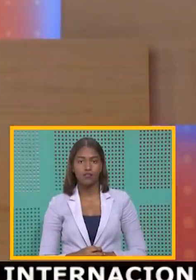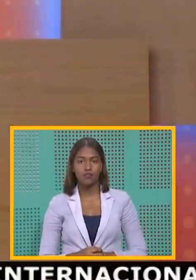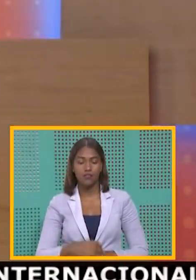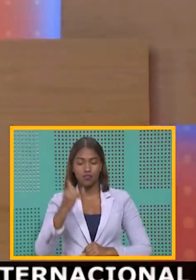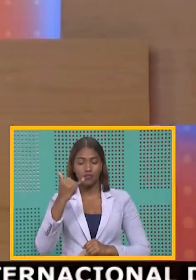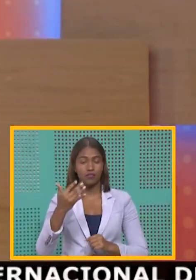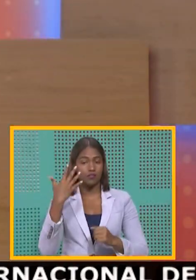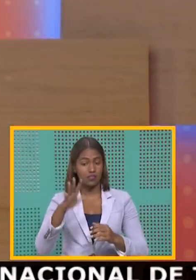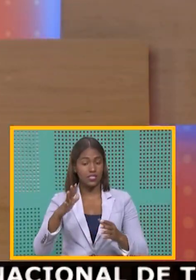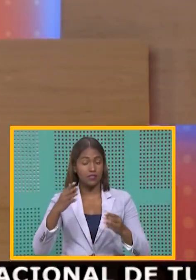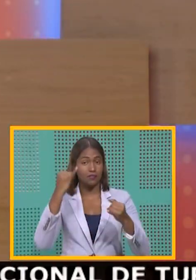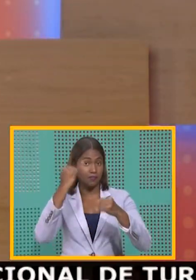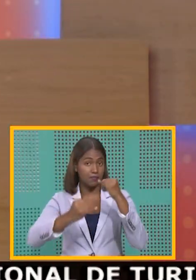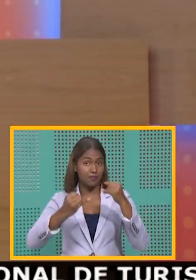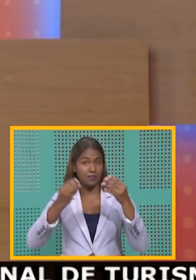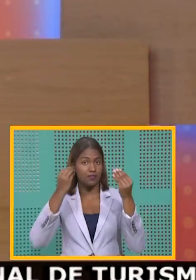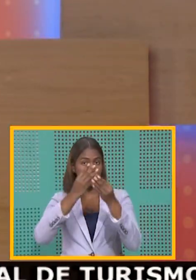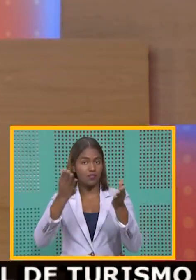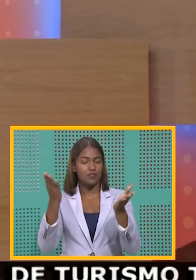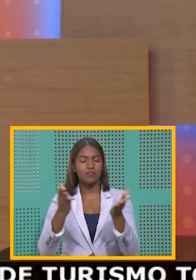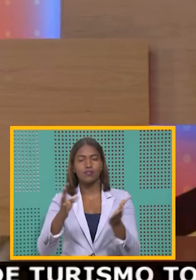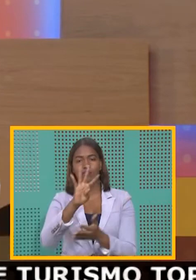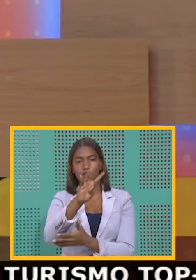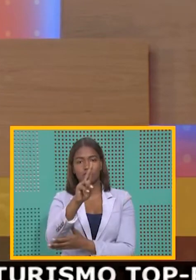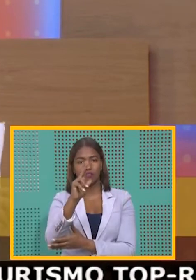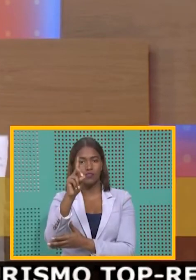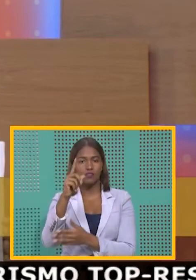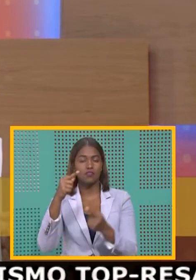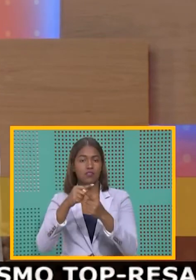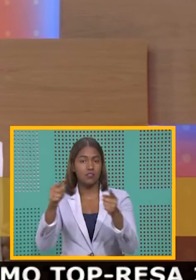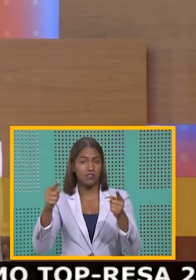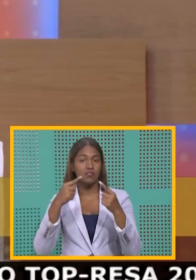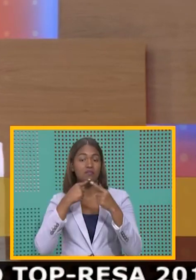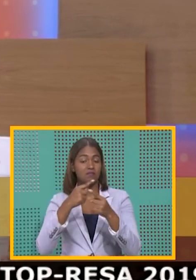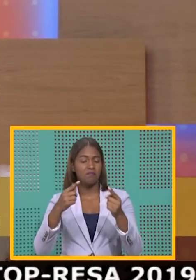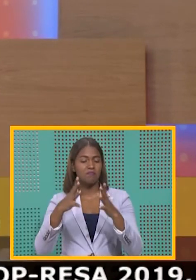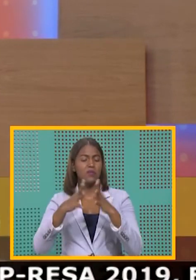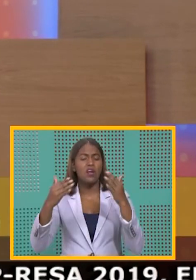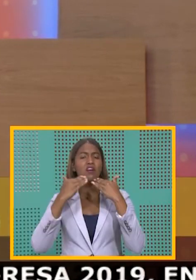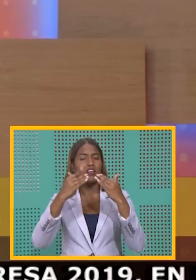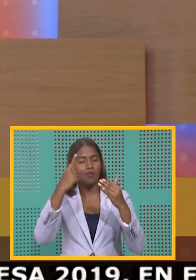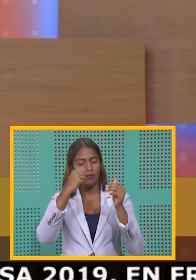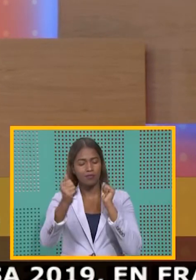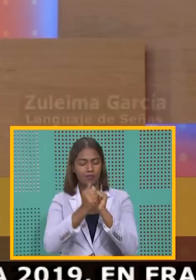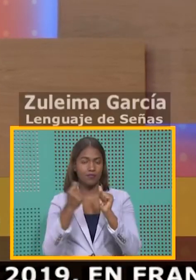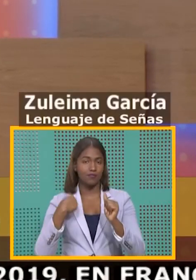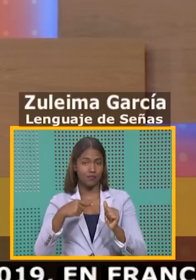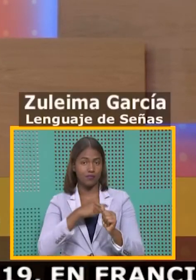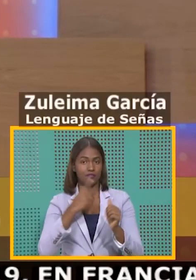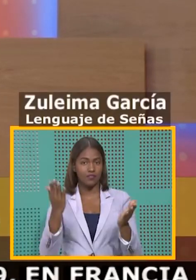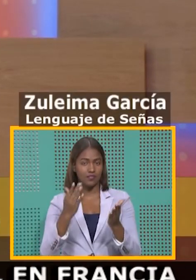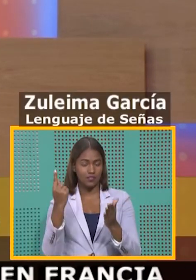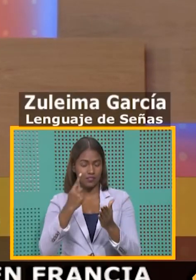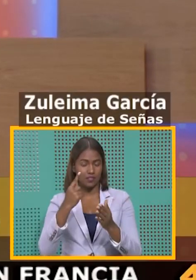Así despedimos esta emisión de 4RD Noticias. Gracias infinitas por acompañarnos siempre. Zuleima